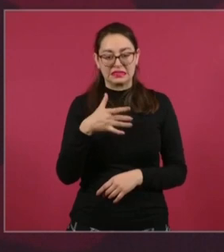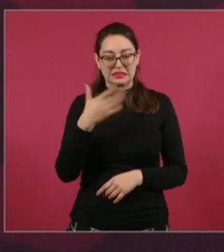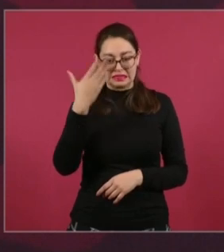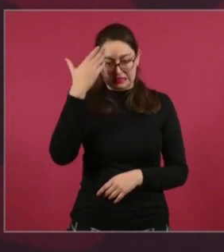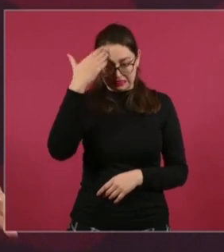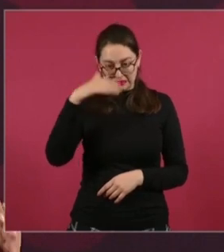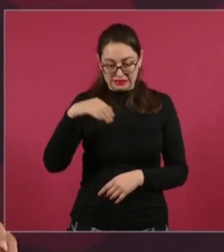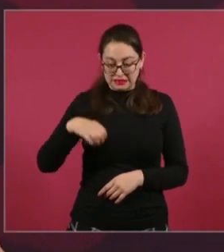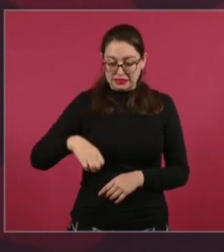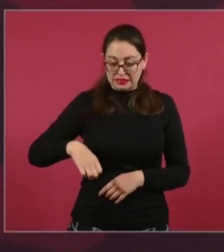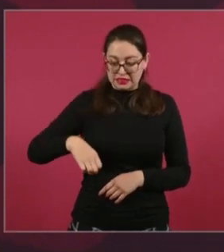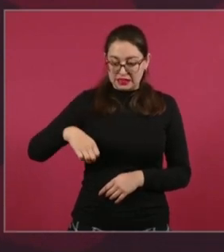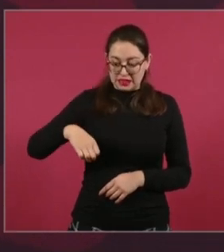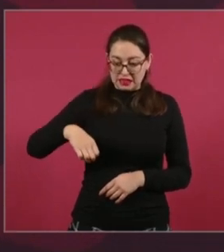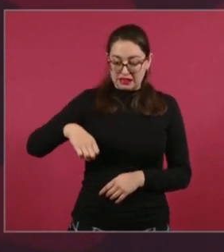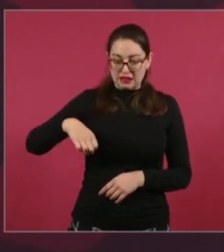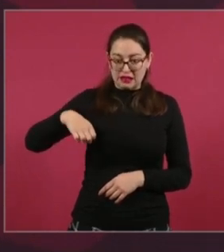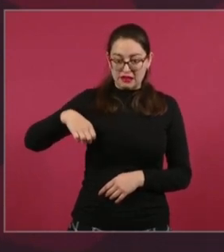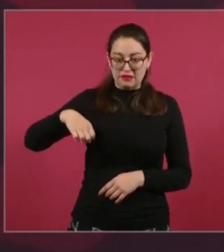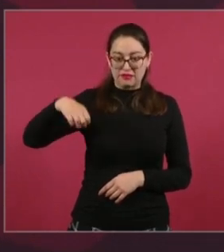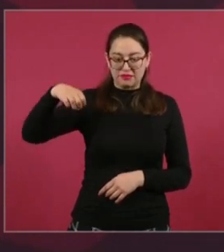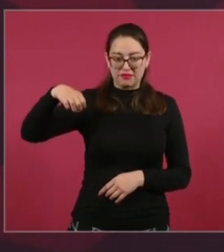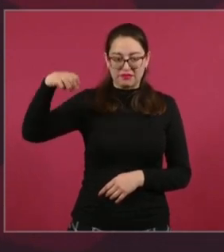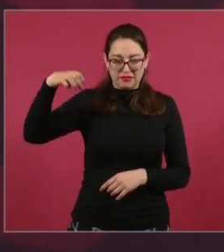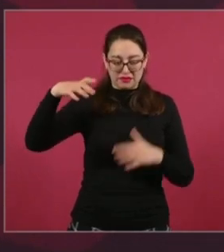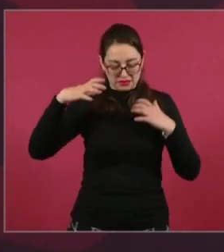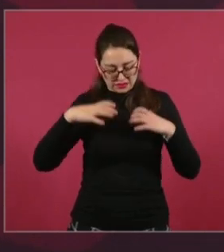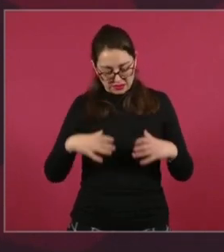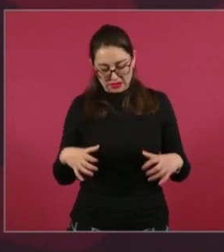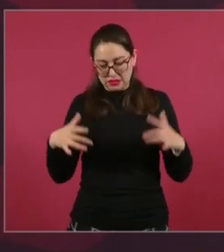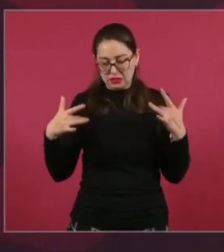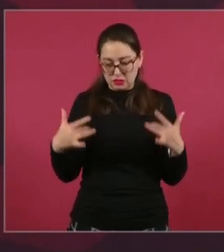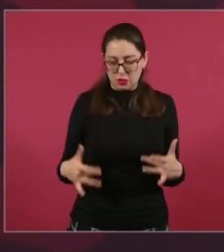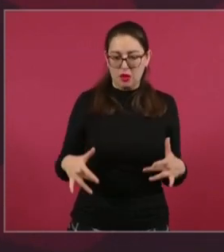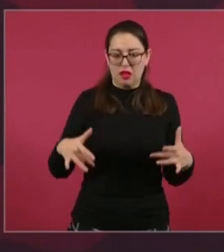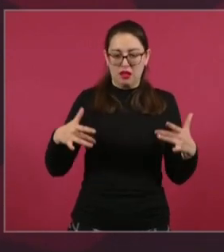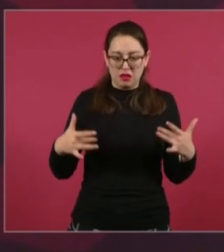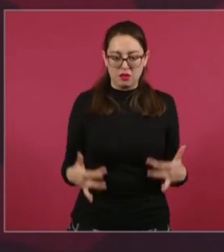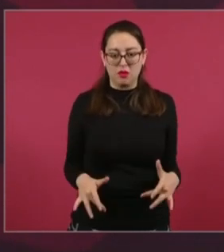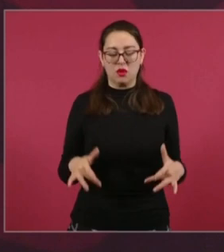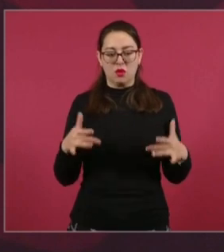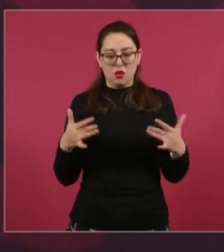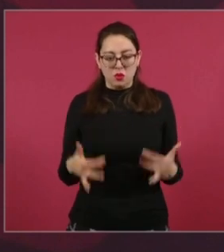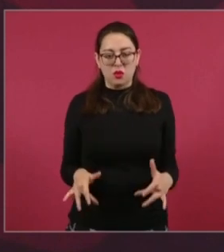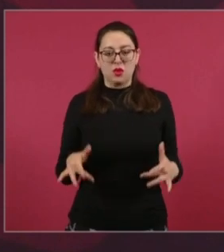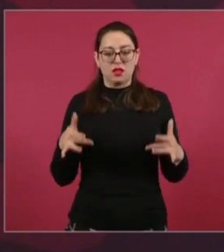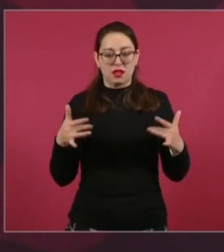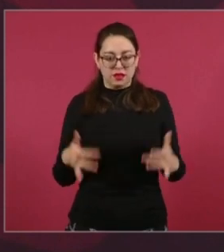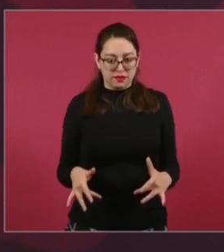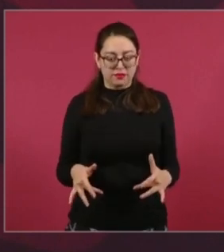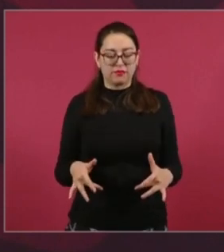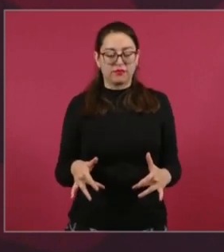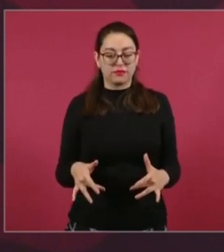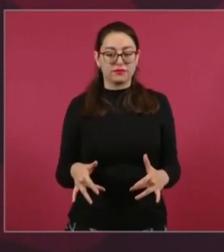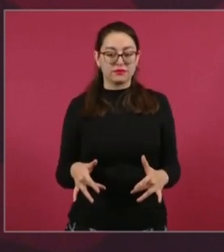tener más edad empiezan los dolores. Incluso desde que